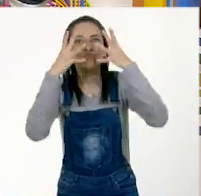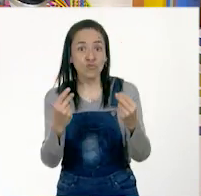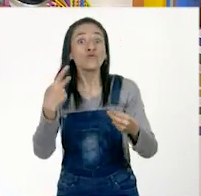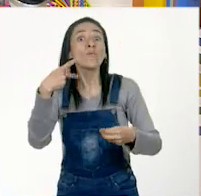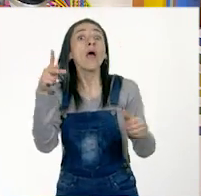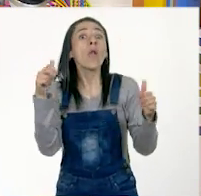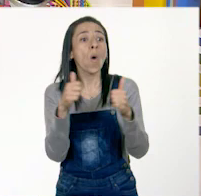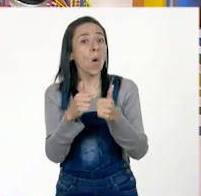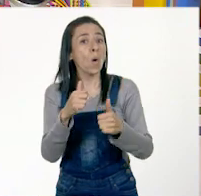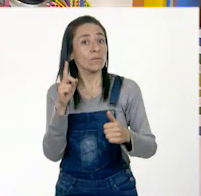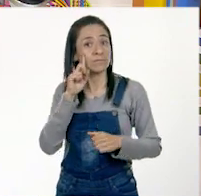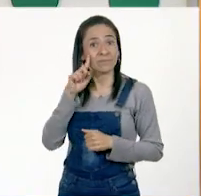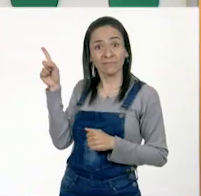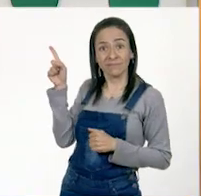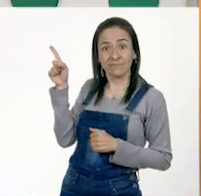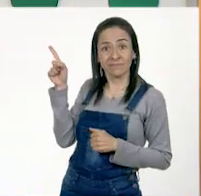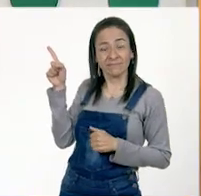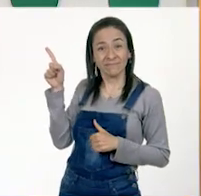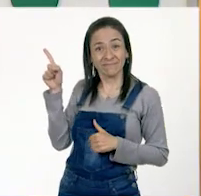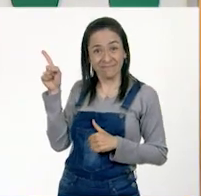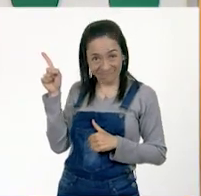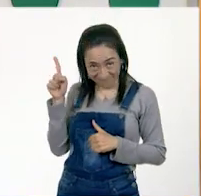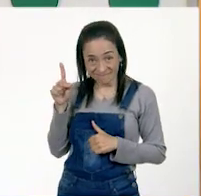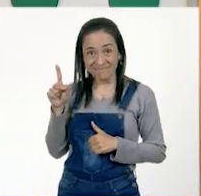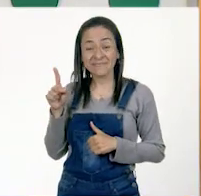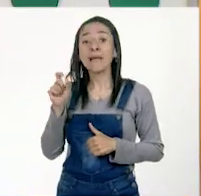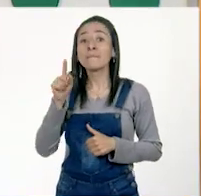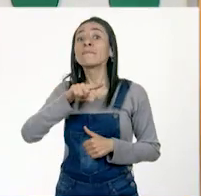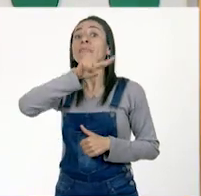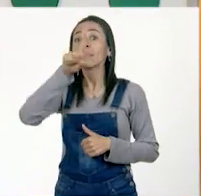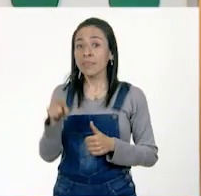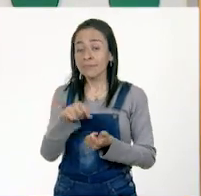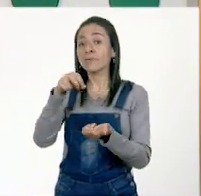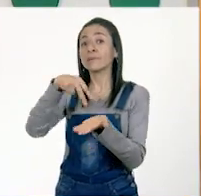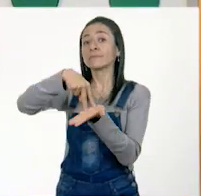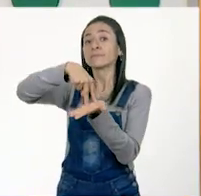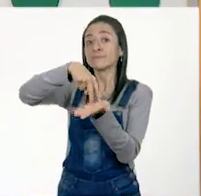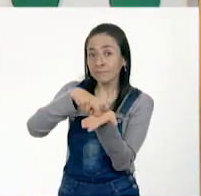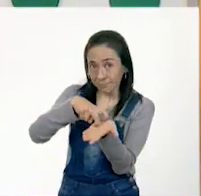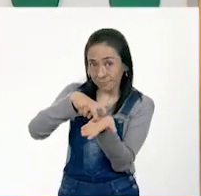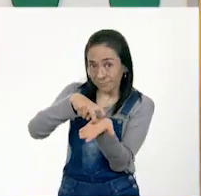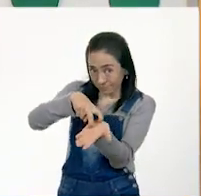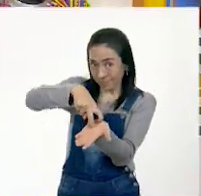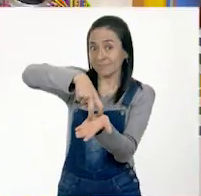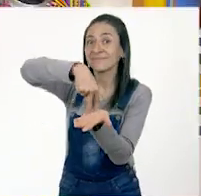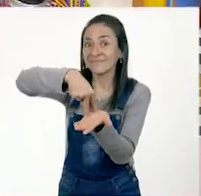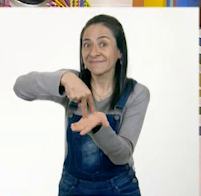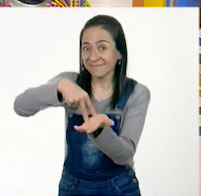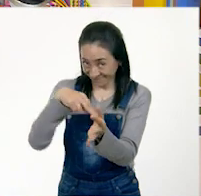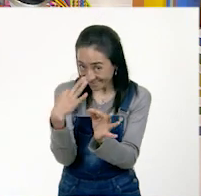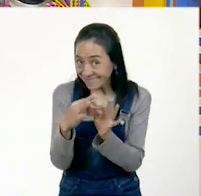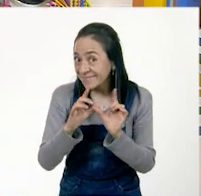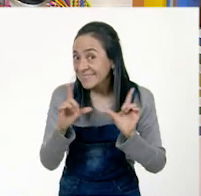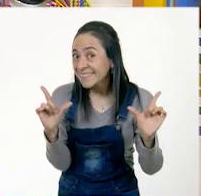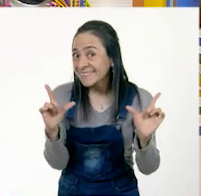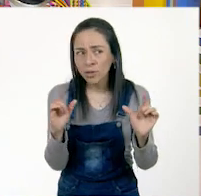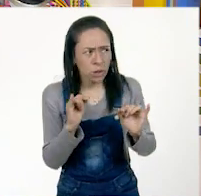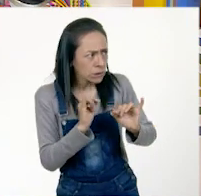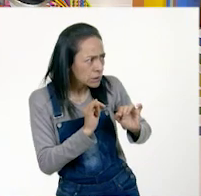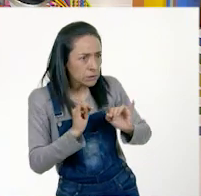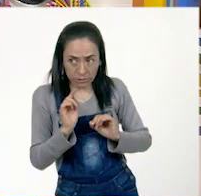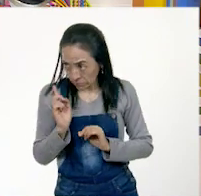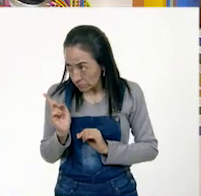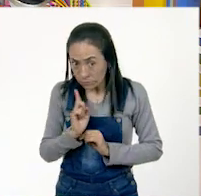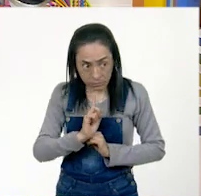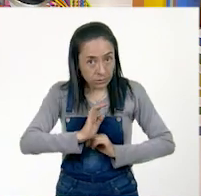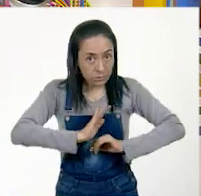es. Y flexionamos y estiramos. ¿Listos? Sí. ¿Sí? ¿Sí? Claro. ¿Sí, Adri? Sí, y